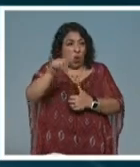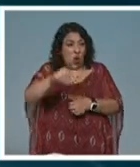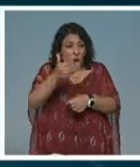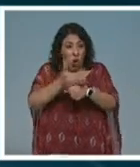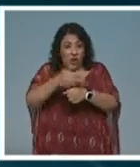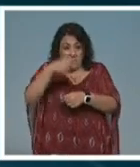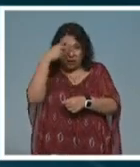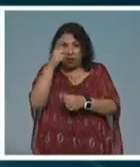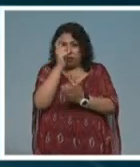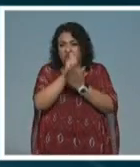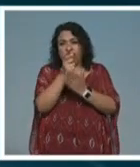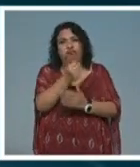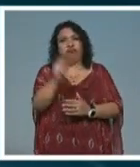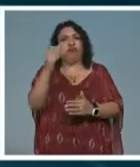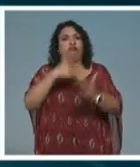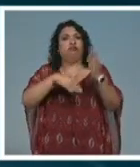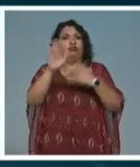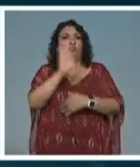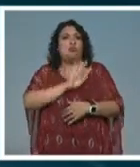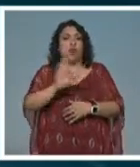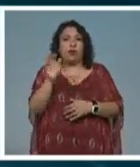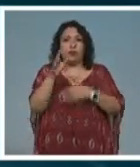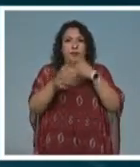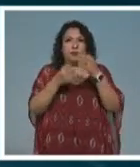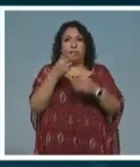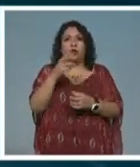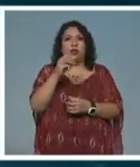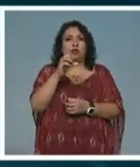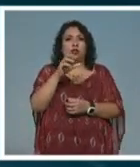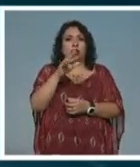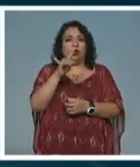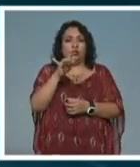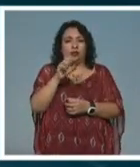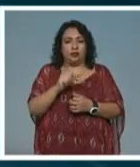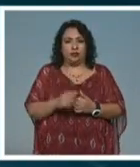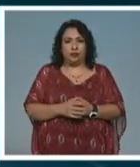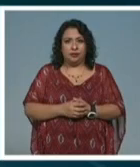para ser escritor. Noticias 22, Óscar Cortés.